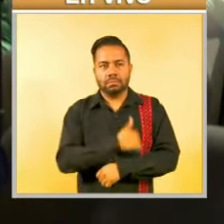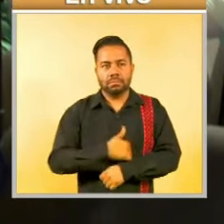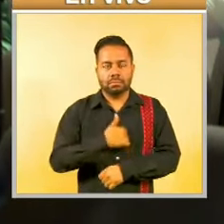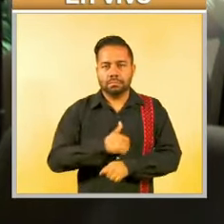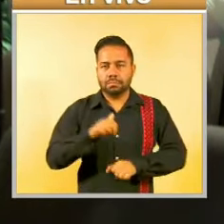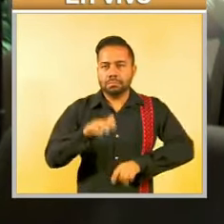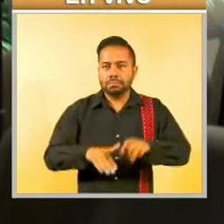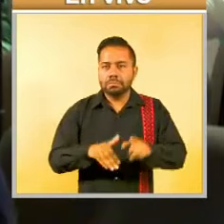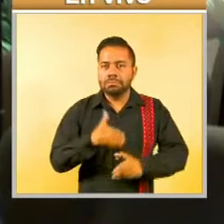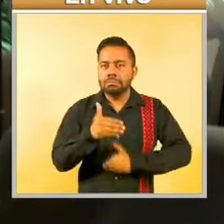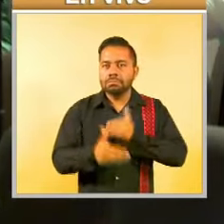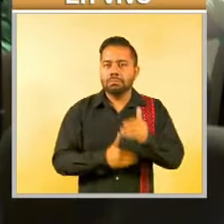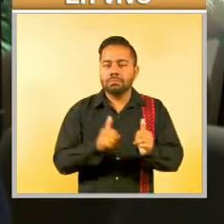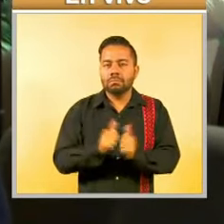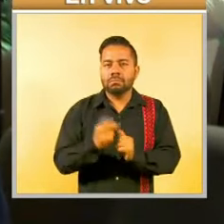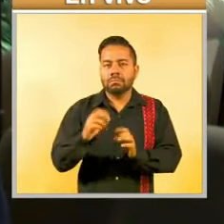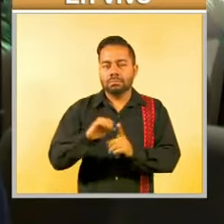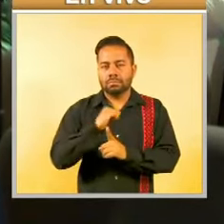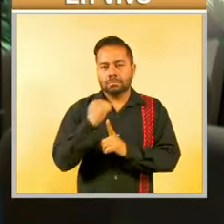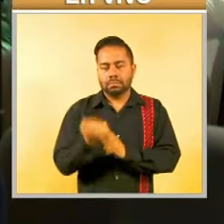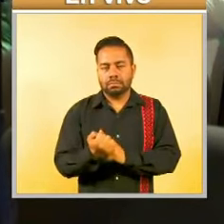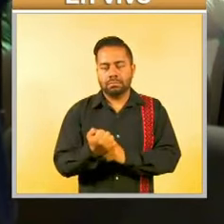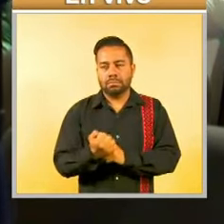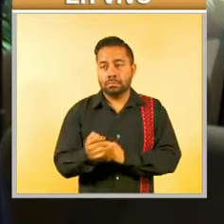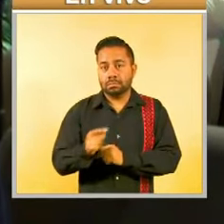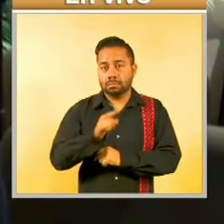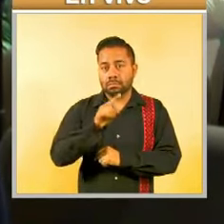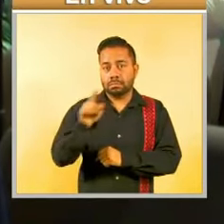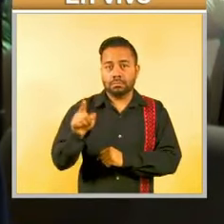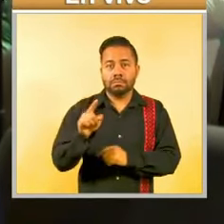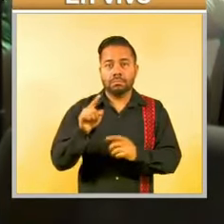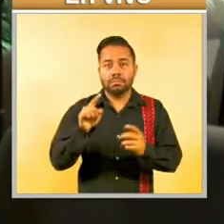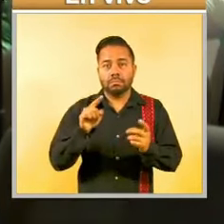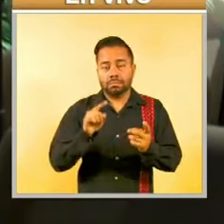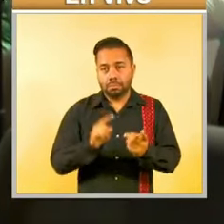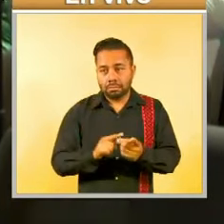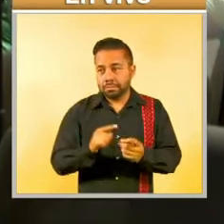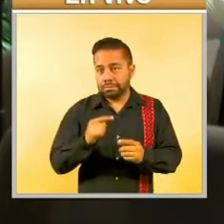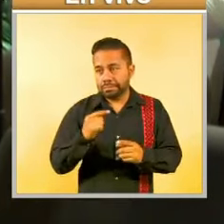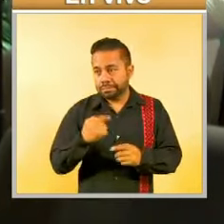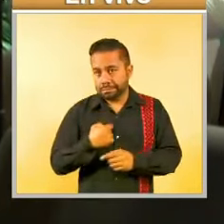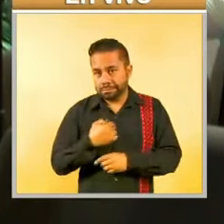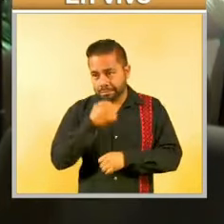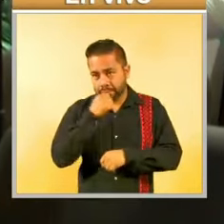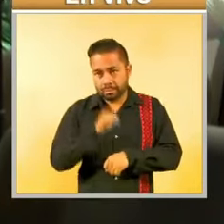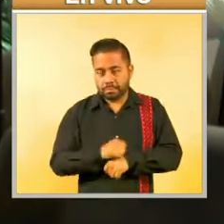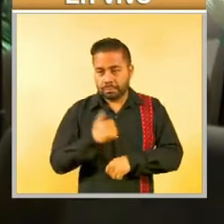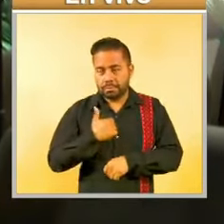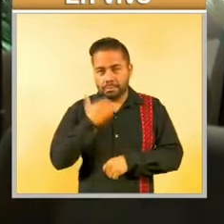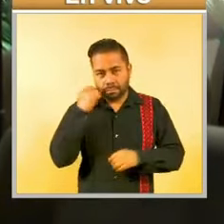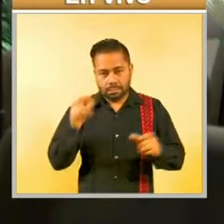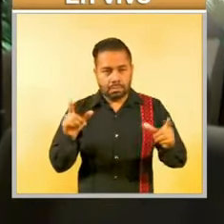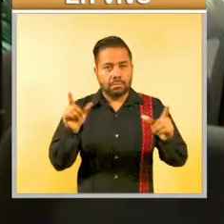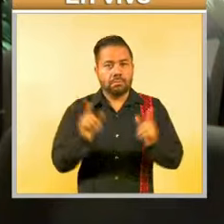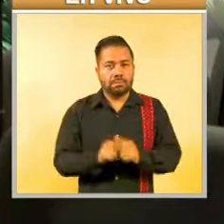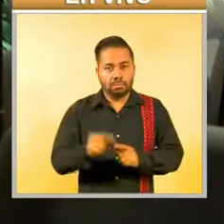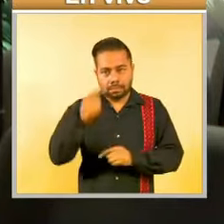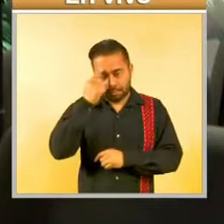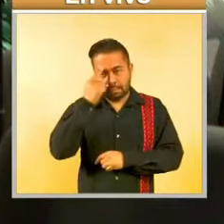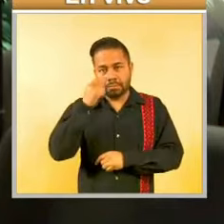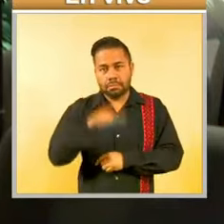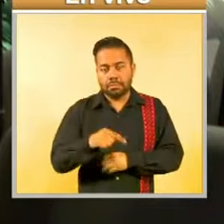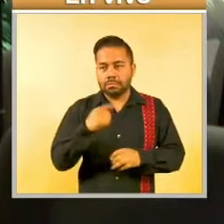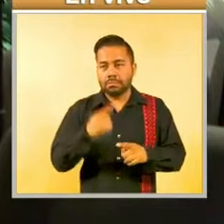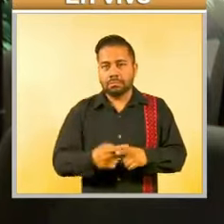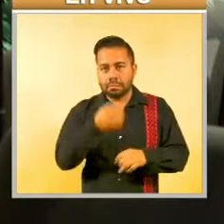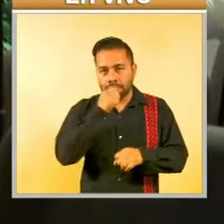veces actúan en este tipo de situaciones no allá en ese tenor mi estimado señor secretario y cierro nada más con esto para este el